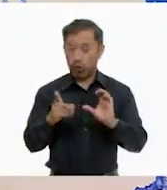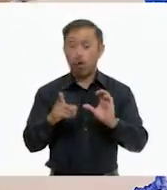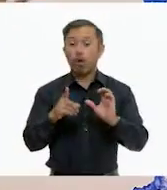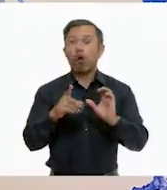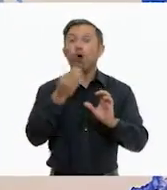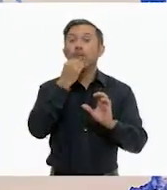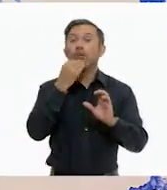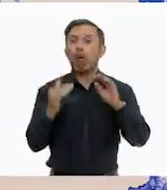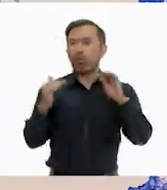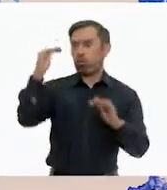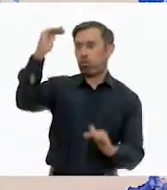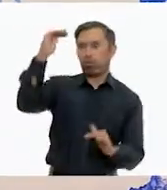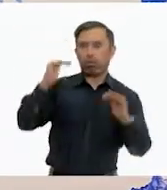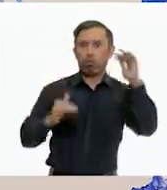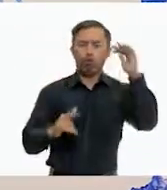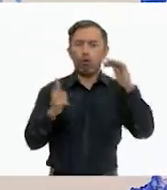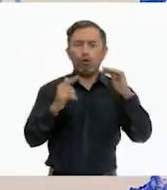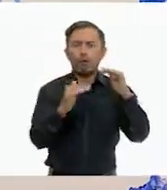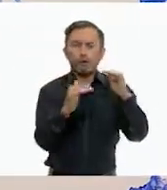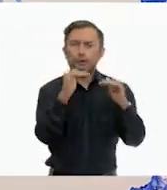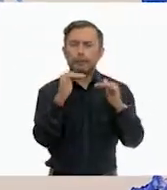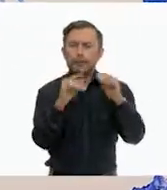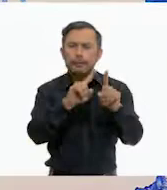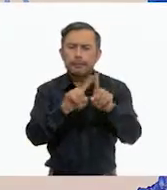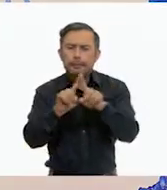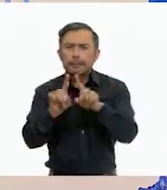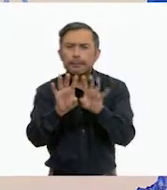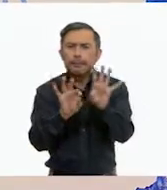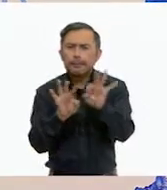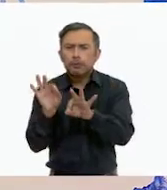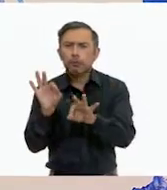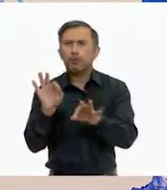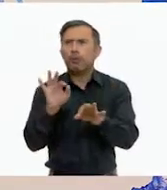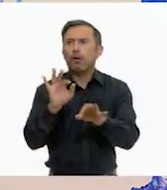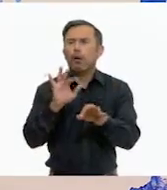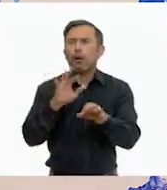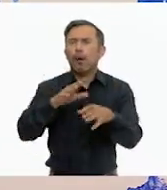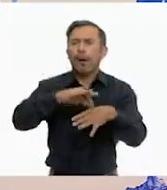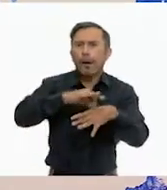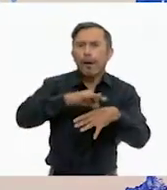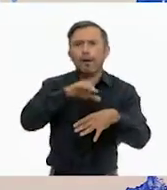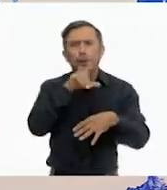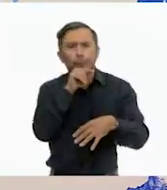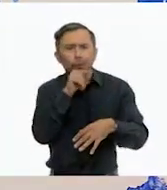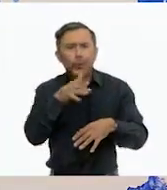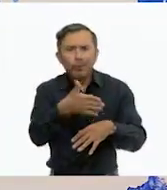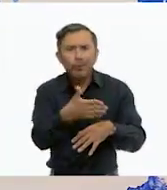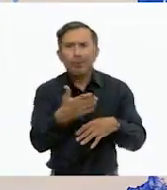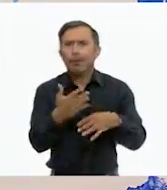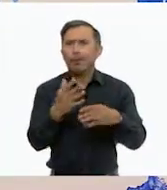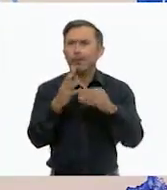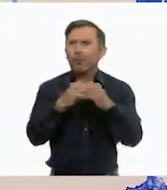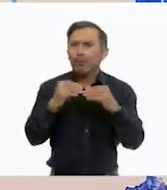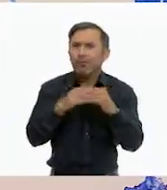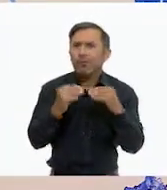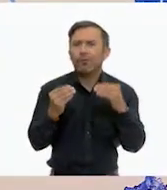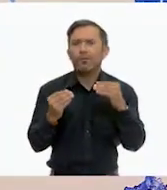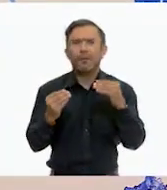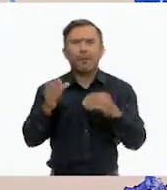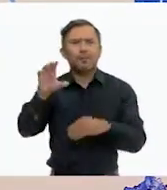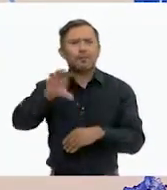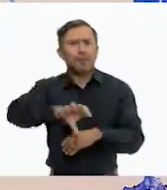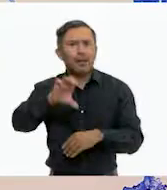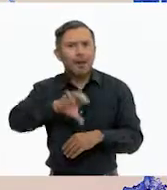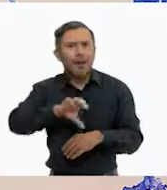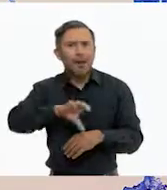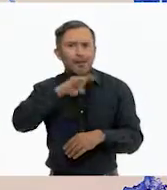que contenga alimentos de origen animal, frutas y verduras, cereales, y que tu